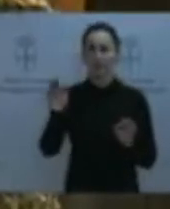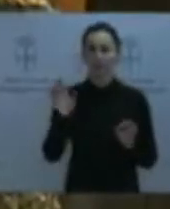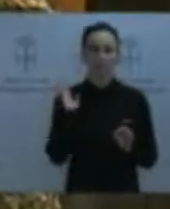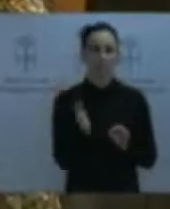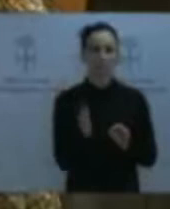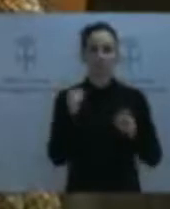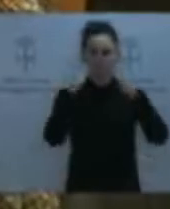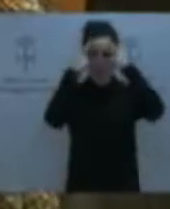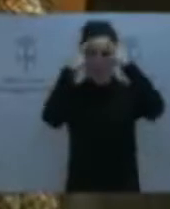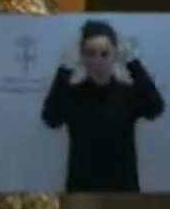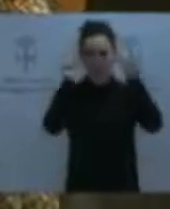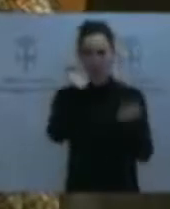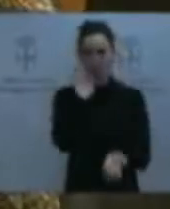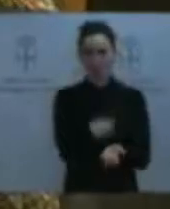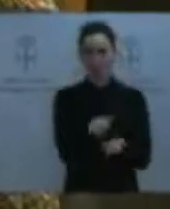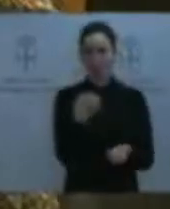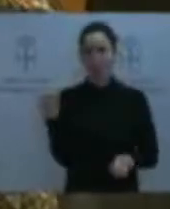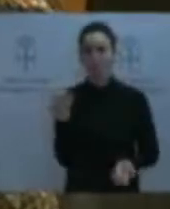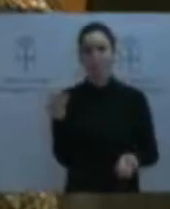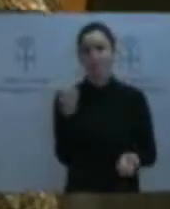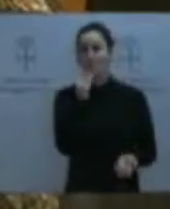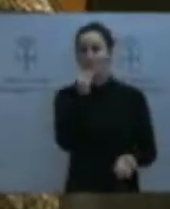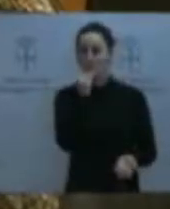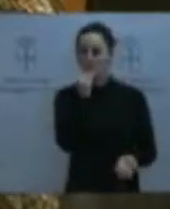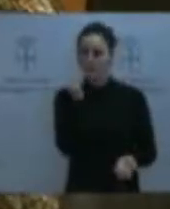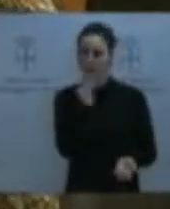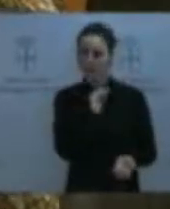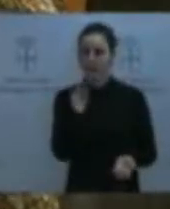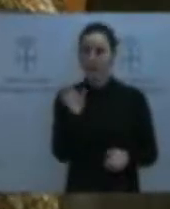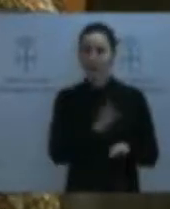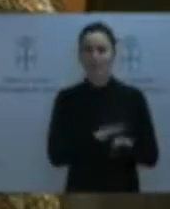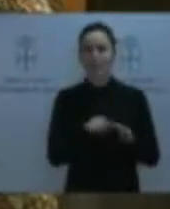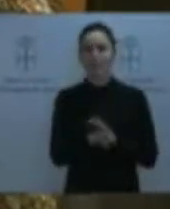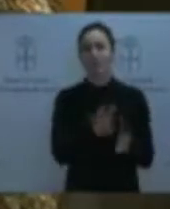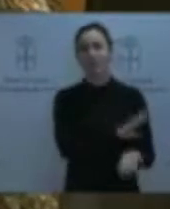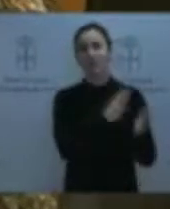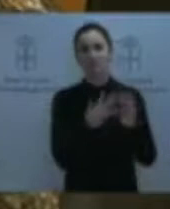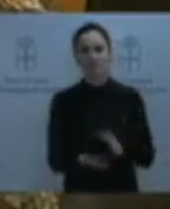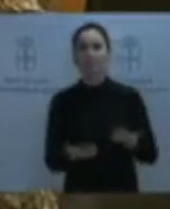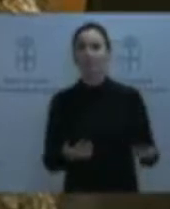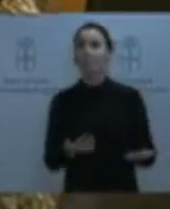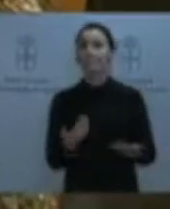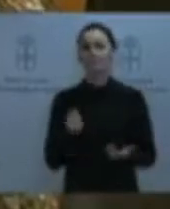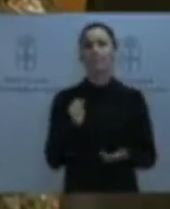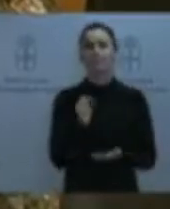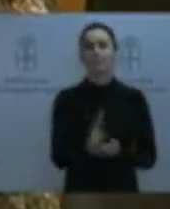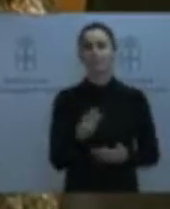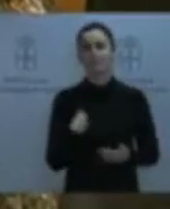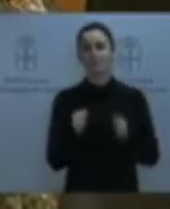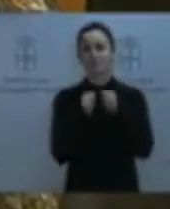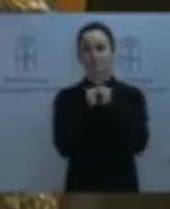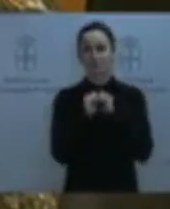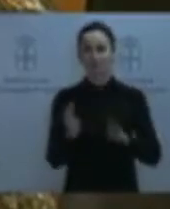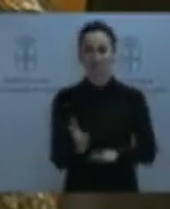mismas y cambiar la estrategia de gestión. Apostar claramente por considerar a estas ganaderías extensivas como verdaderos servicios